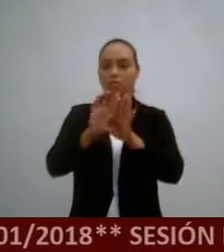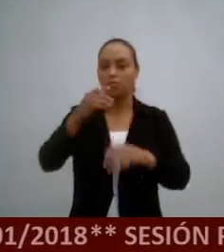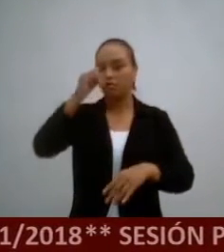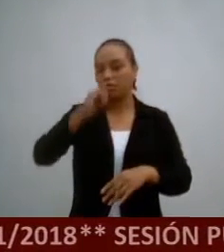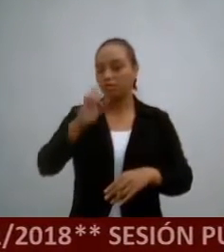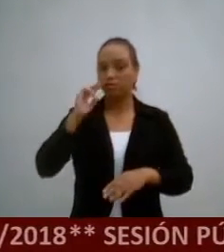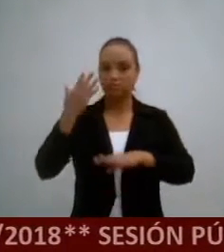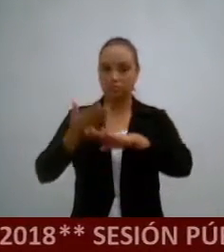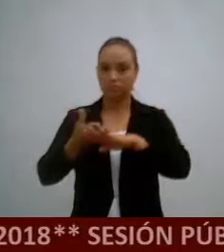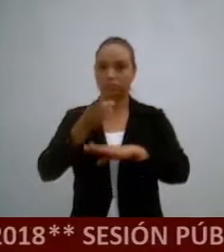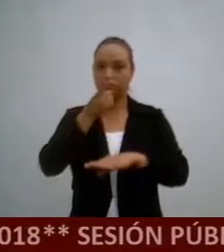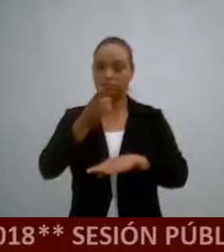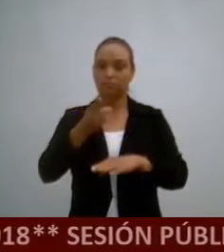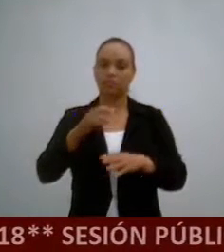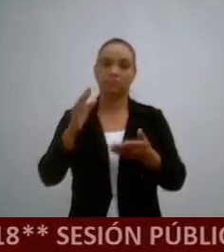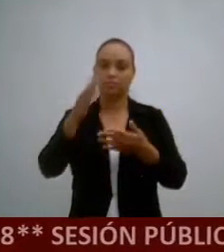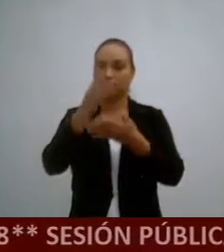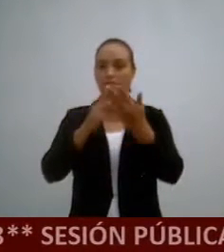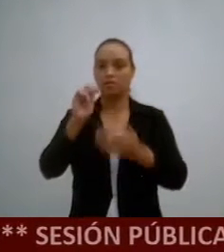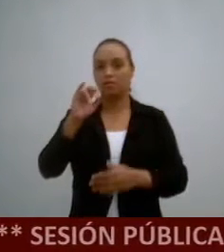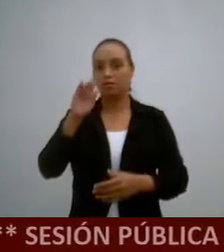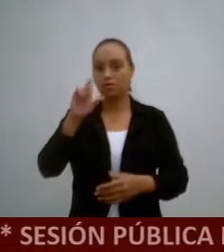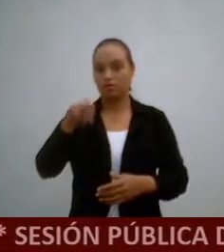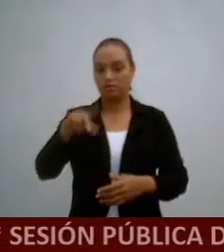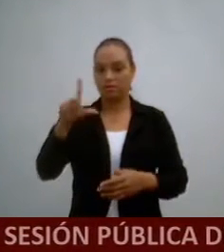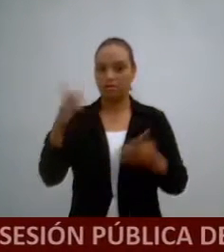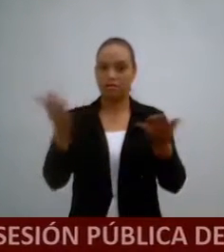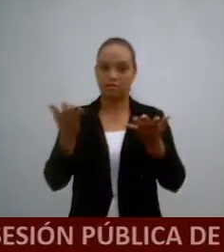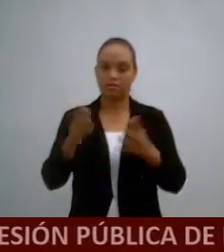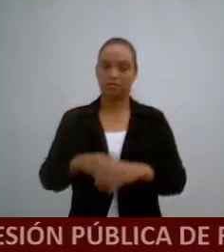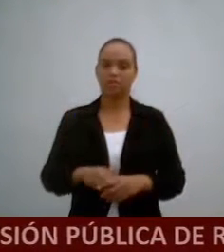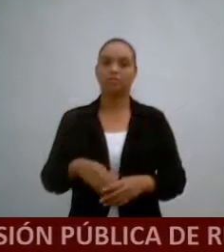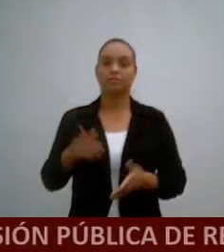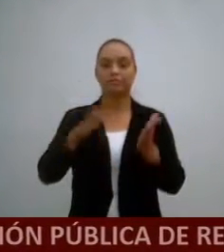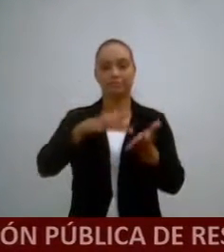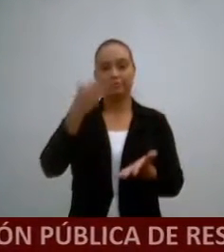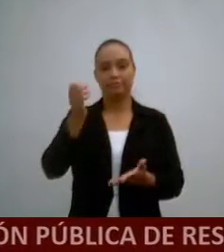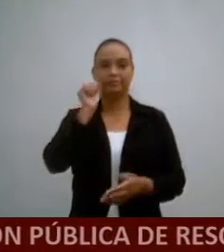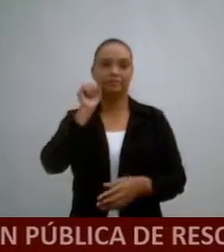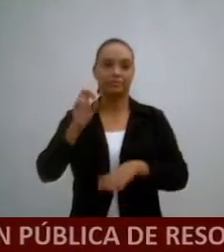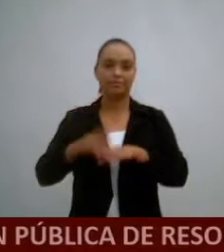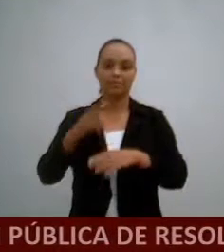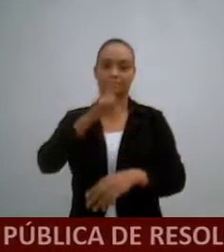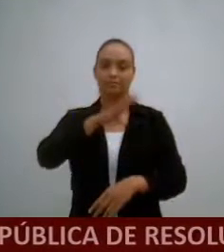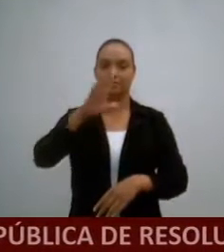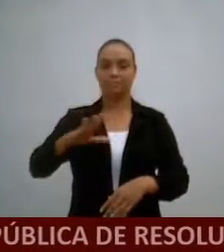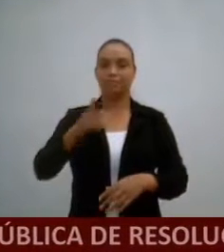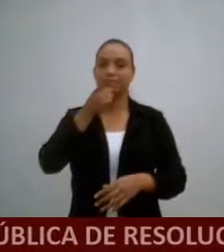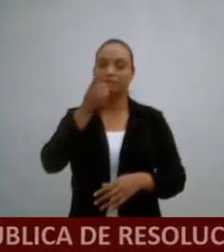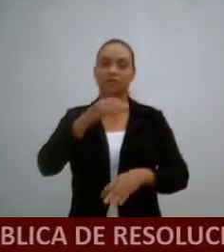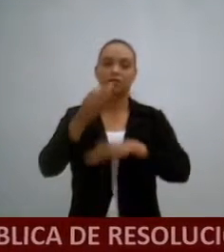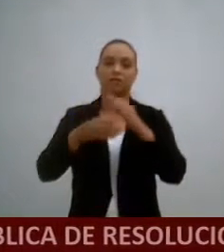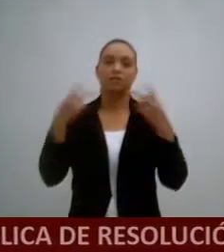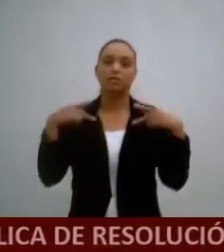obstante, es un derecho que, de acuerdo a la ley, les asiste a todos los actores políticos como a los ciudadanos en lo particular, de tal